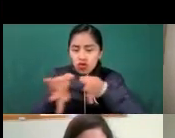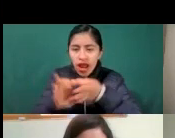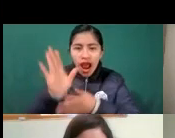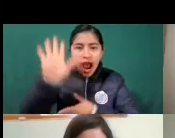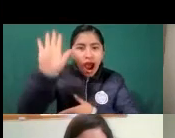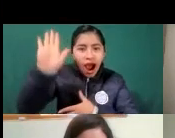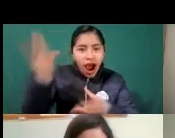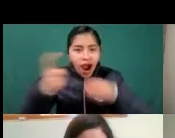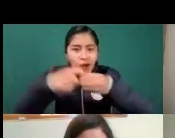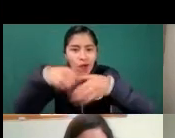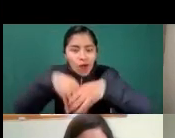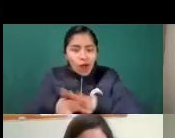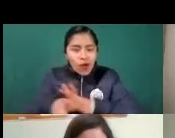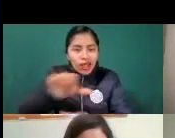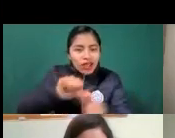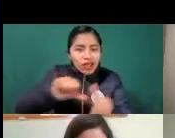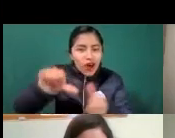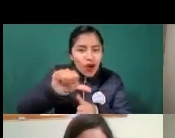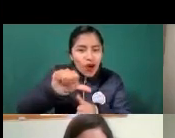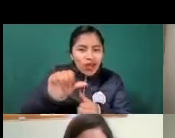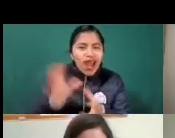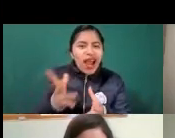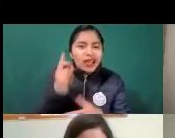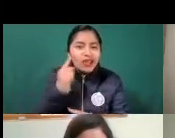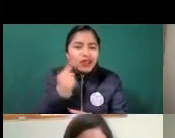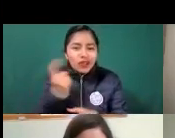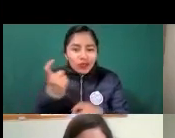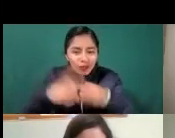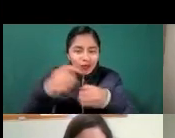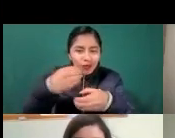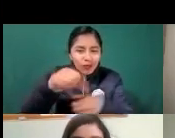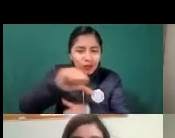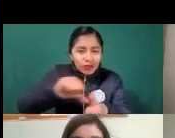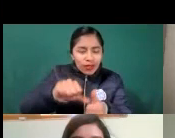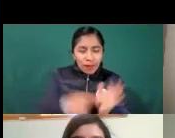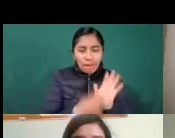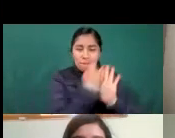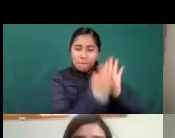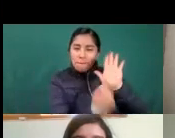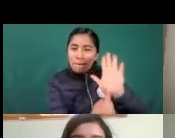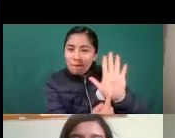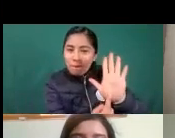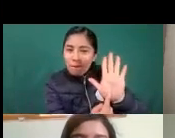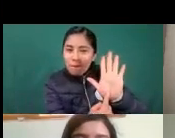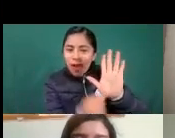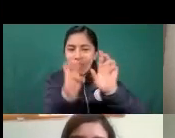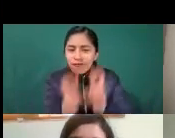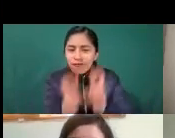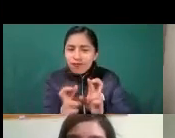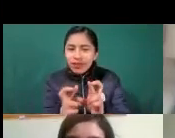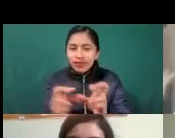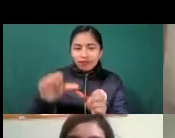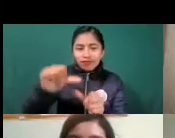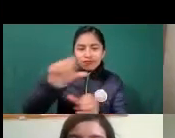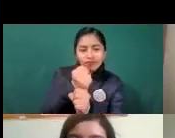las personas sordas? A ver, aquí tenemos una imagen de una persona que está haciendo la seña de la sociedad,